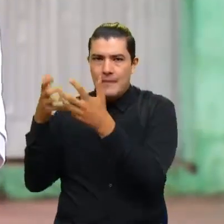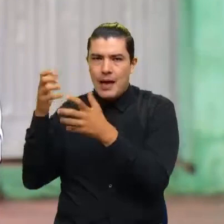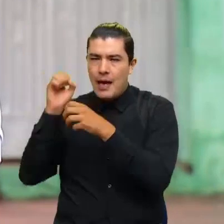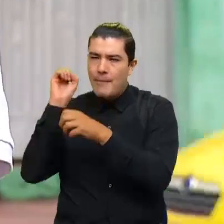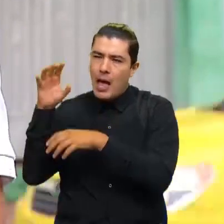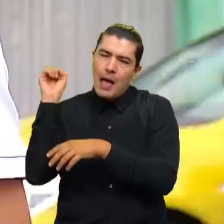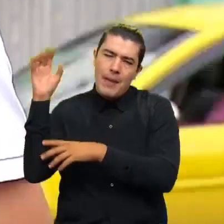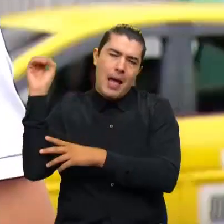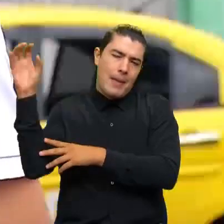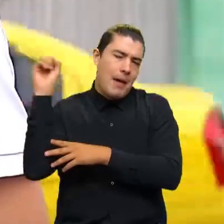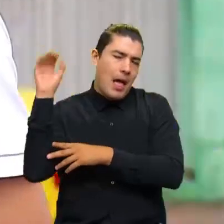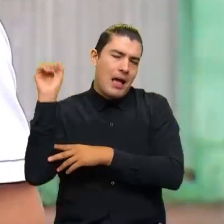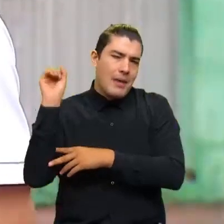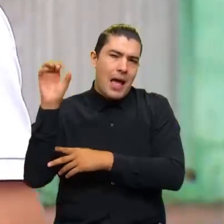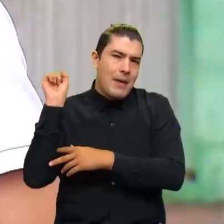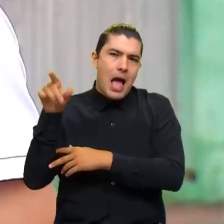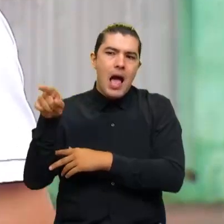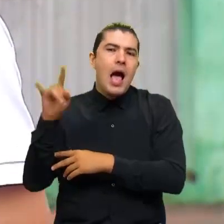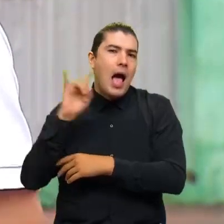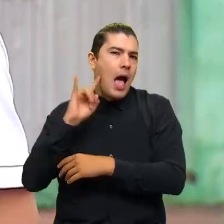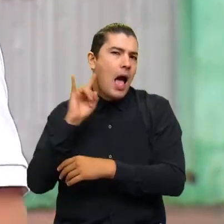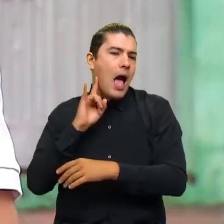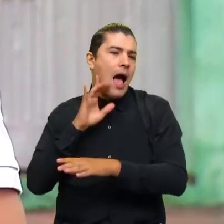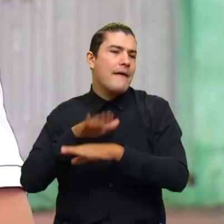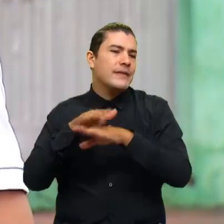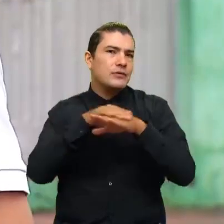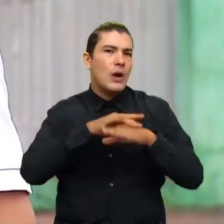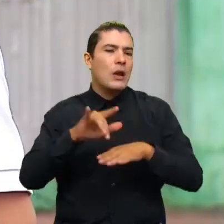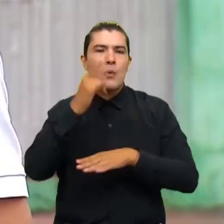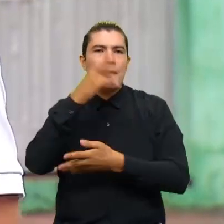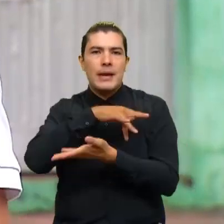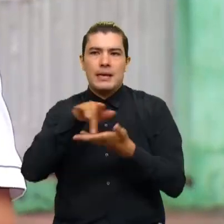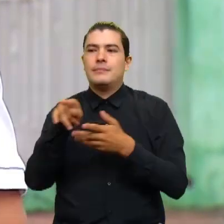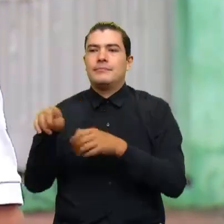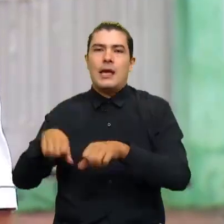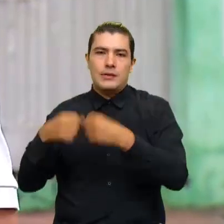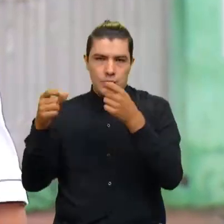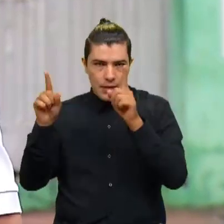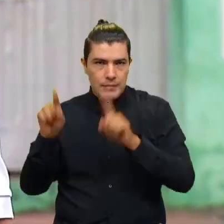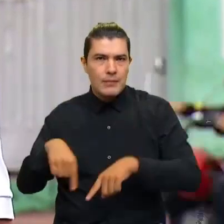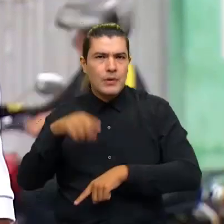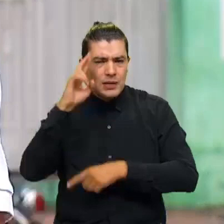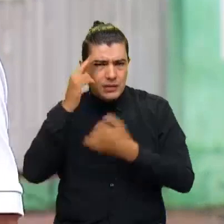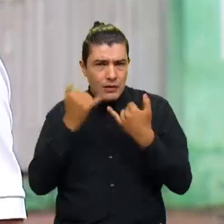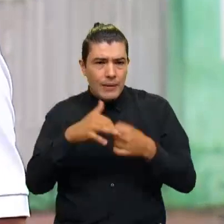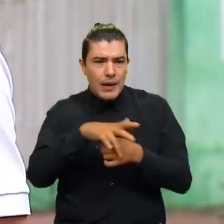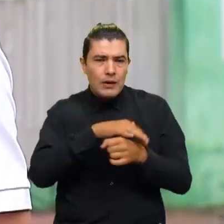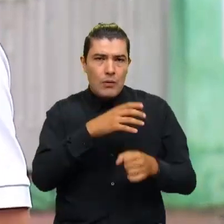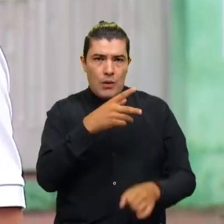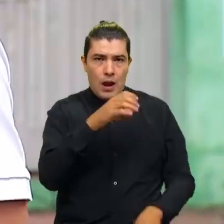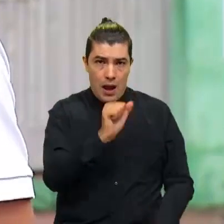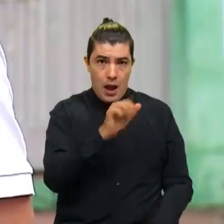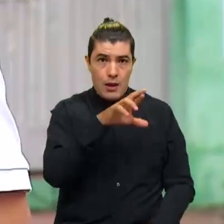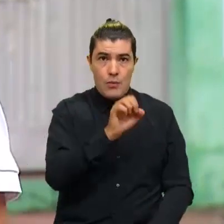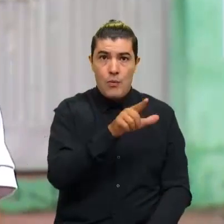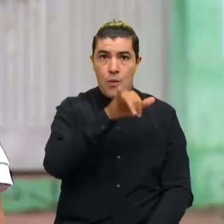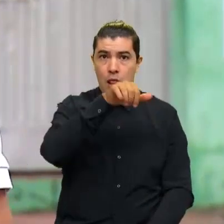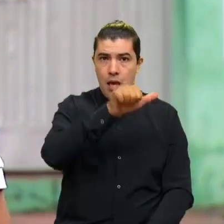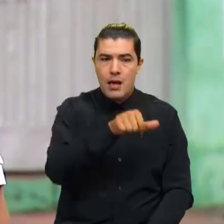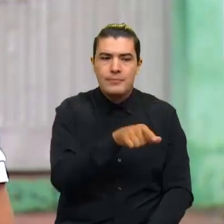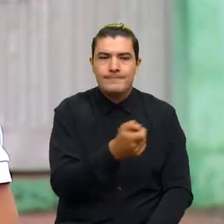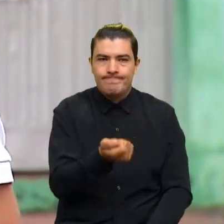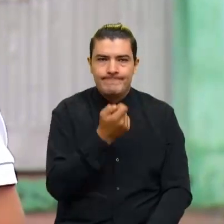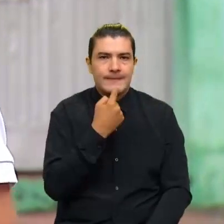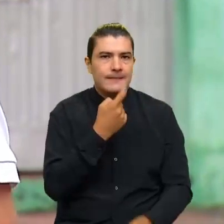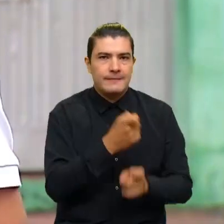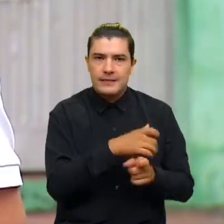Entonces, es un gran flagelo que nos está afectando en este momento en nuestro barrio Carora, y se está incrementando el microtráfico a causa de que ya no hay